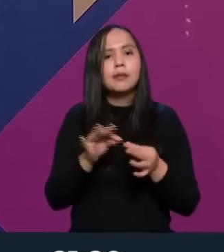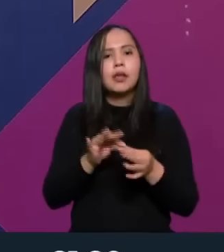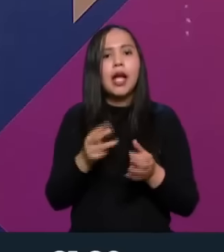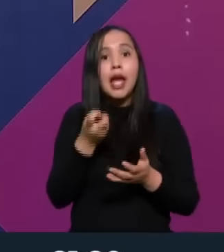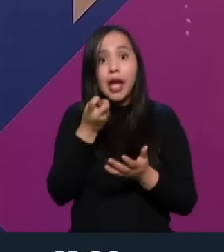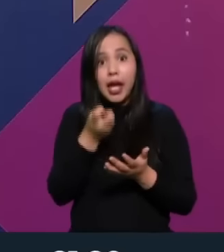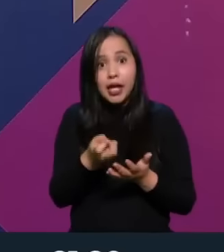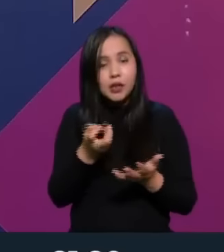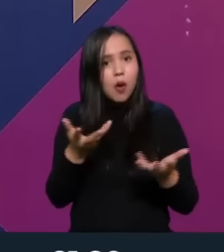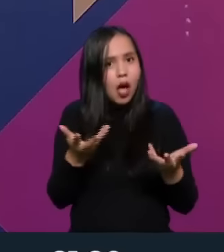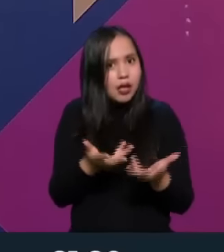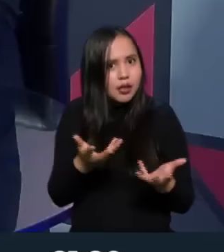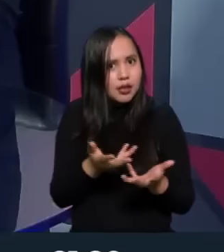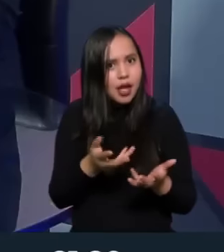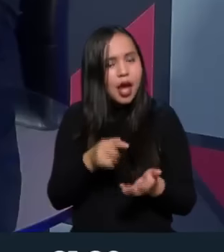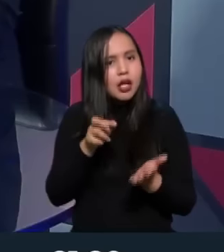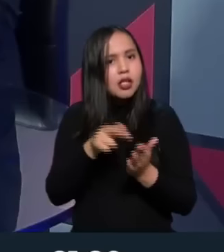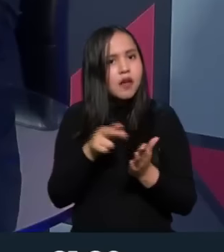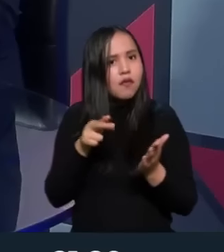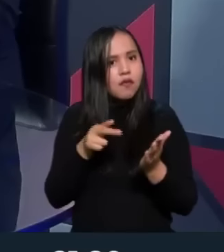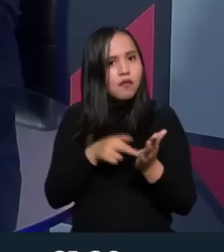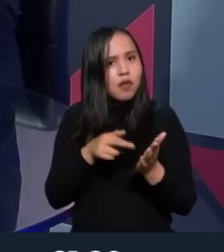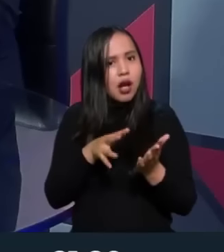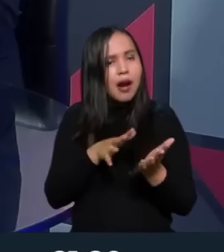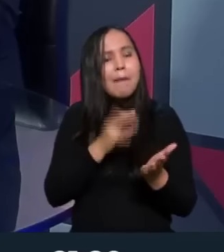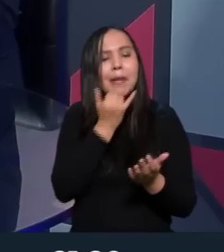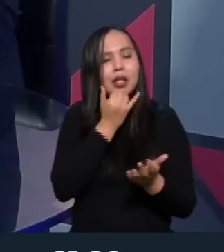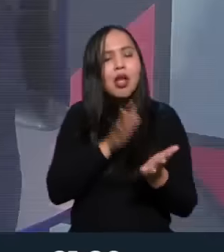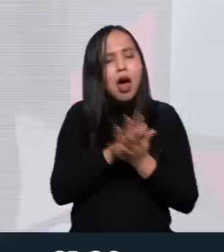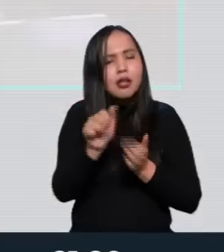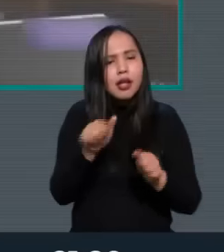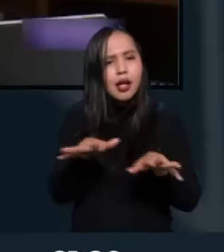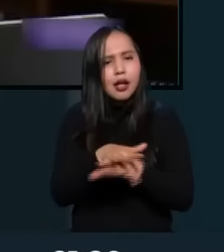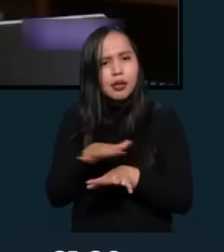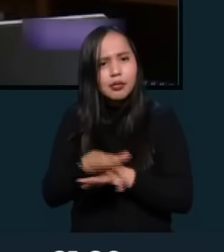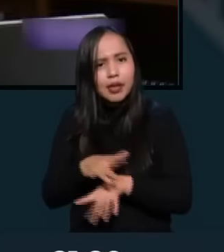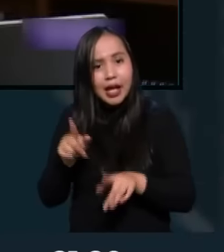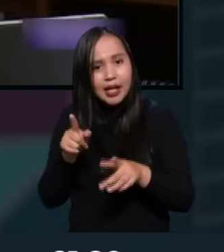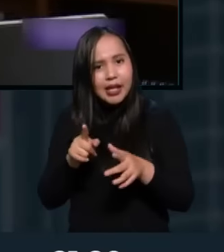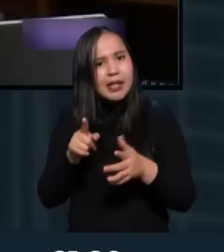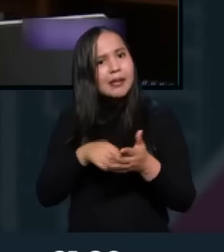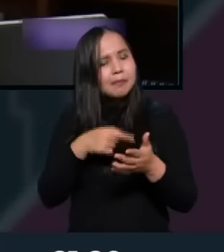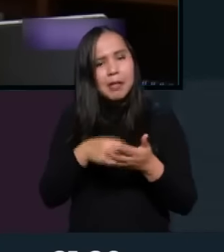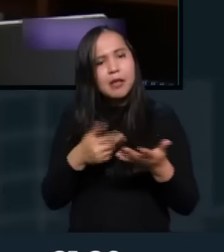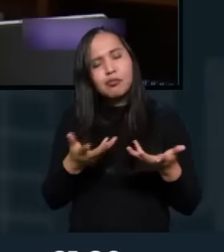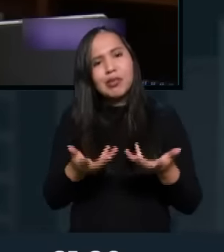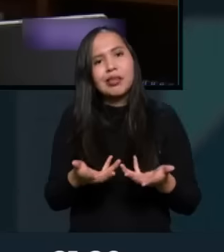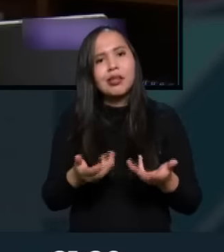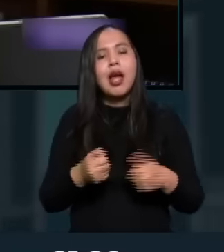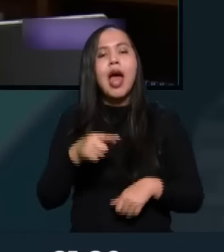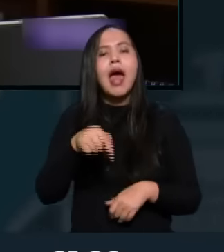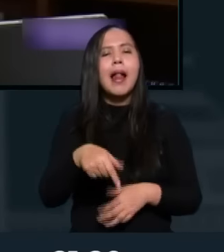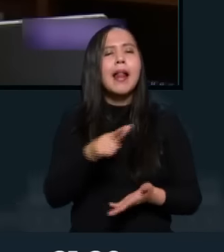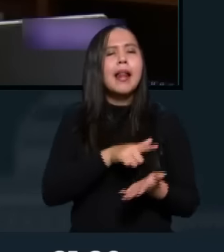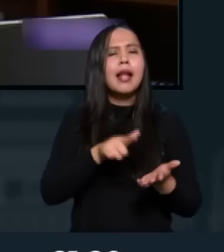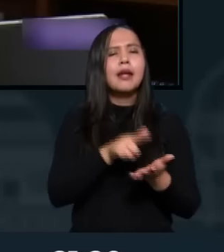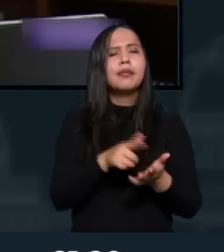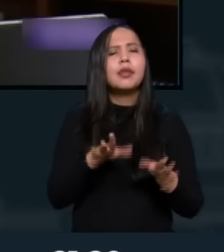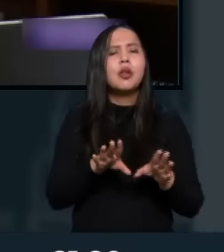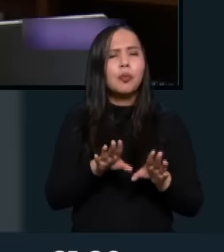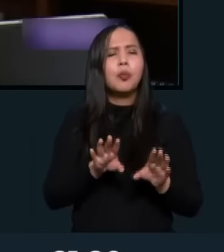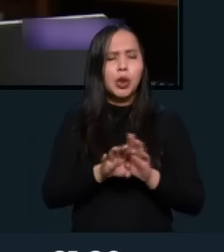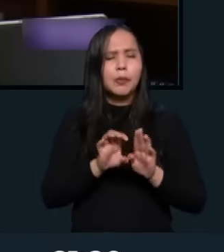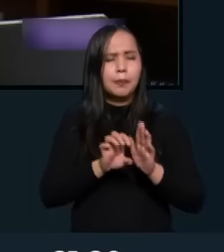mecanismo para impugnar la reforma, pero no dijo que no había ningún mecanismo para impugnarla. Entonces, en la ley de la industria eléctrica, por